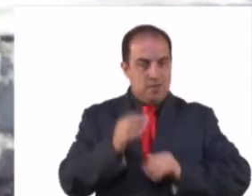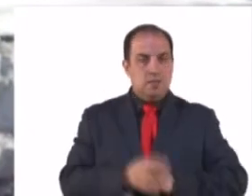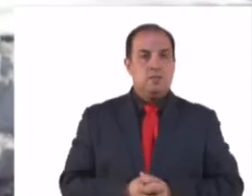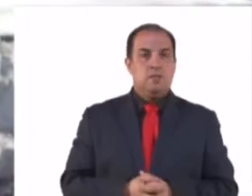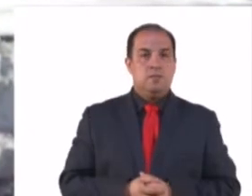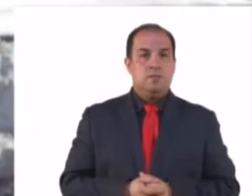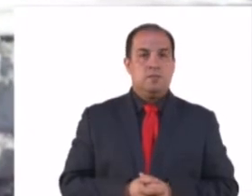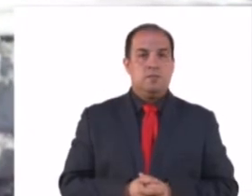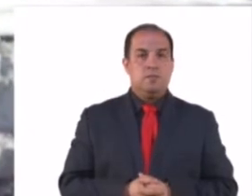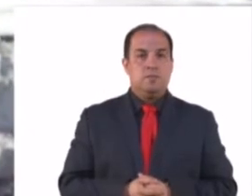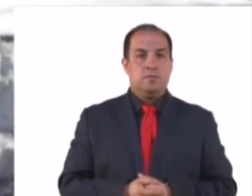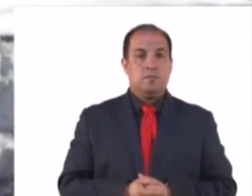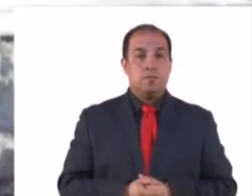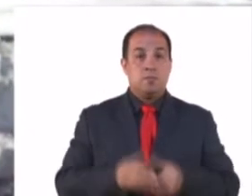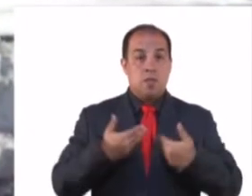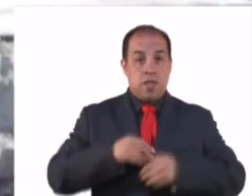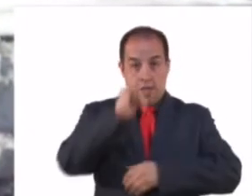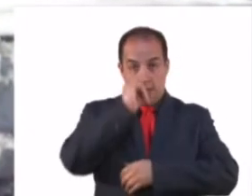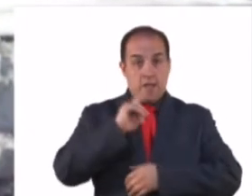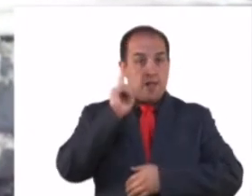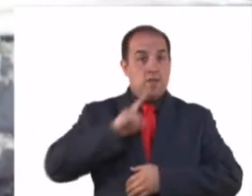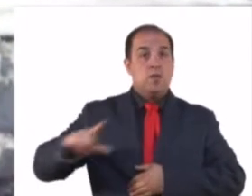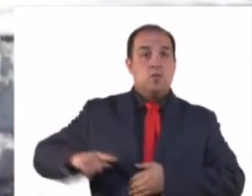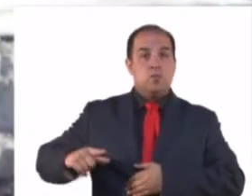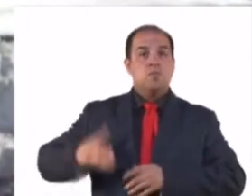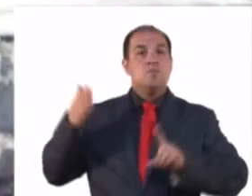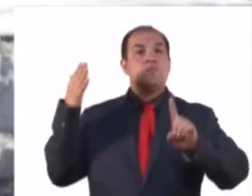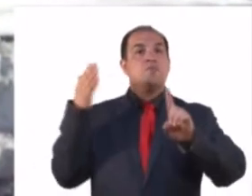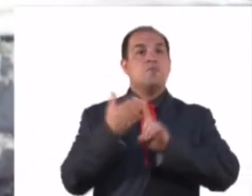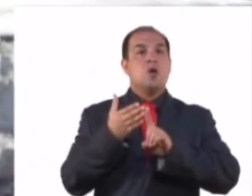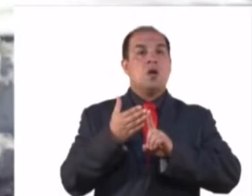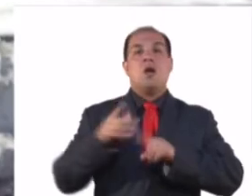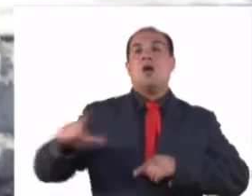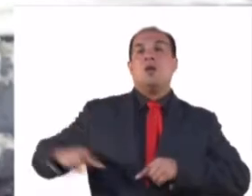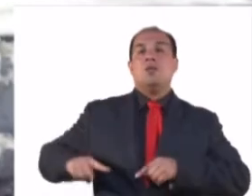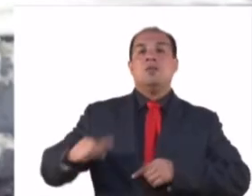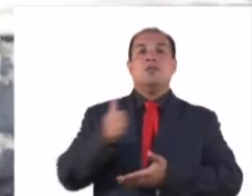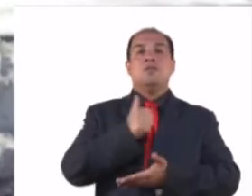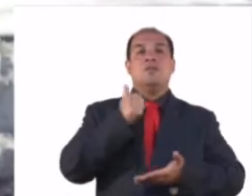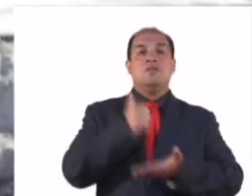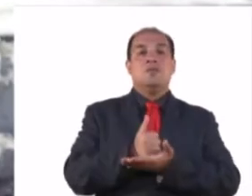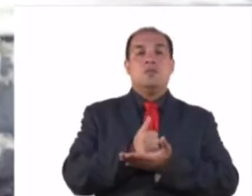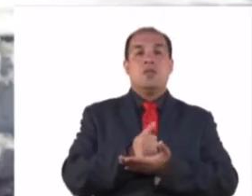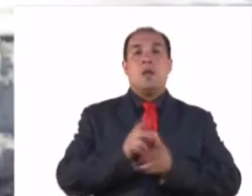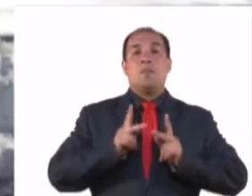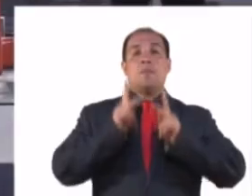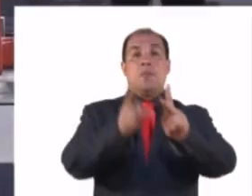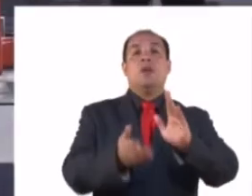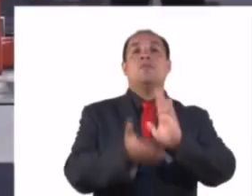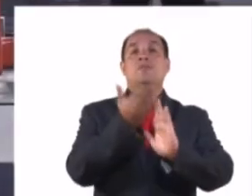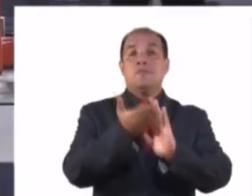sea, que la jefa de gobierno está dedicada a gobernar la ciudad, a construir puentes,